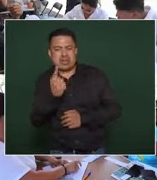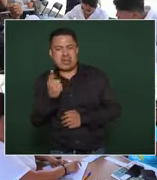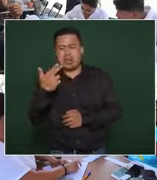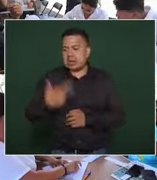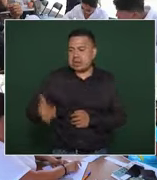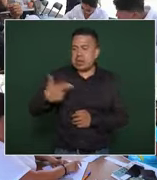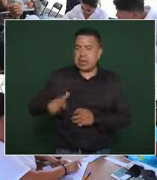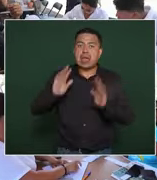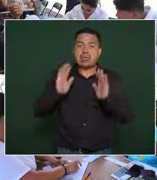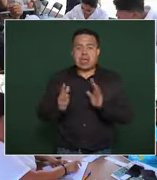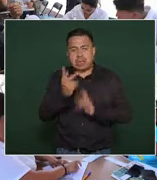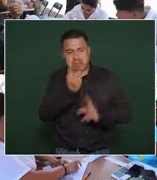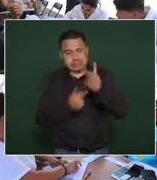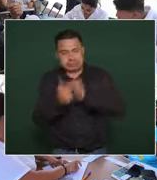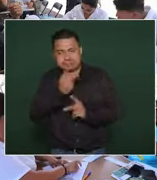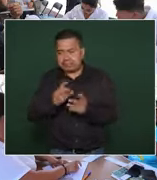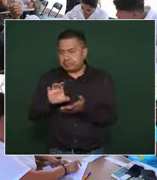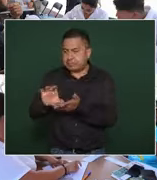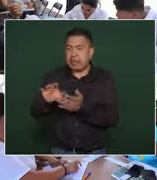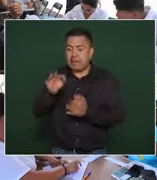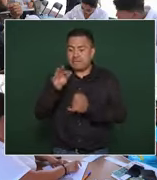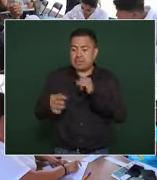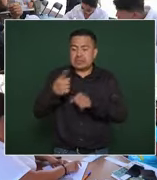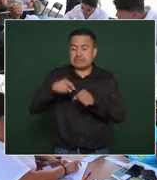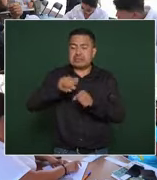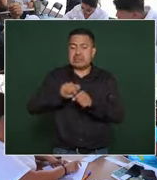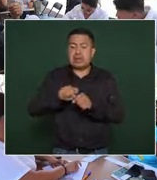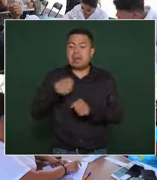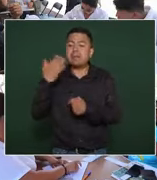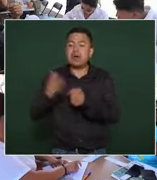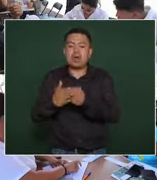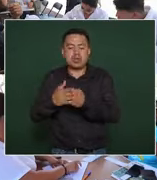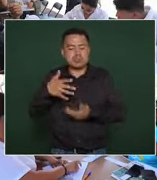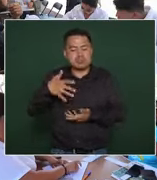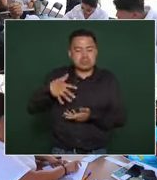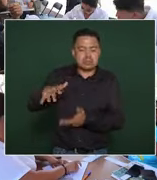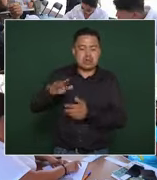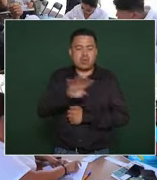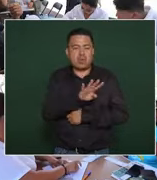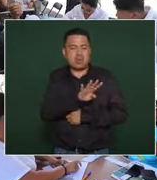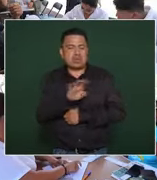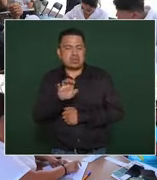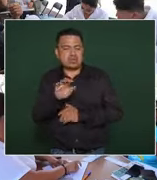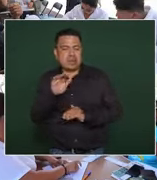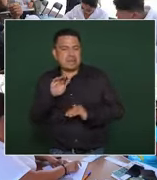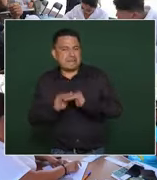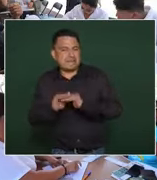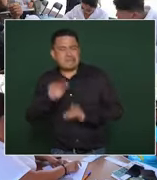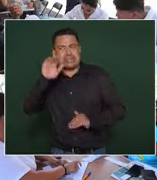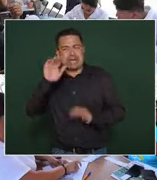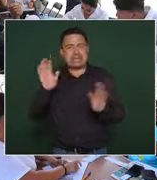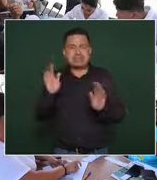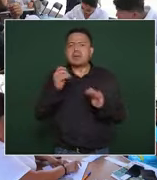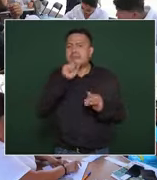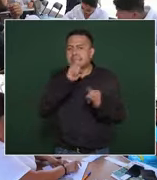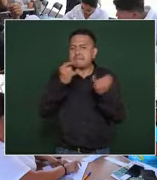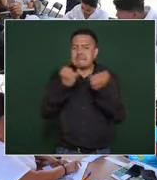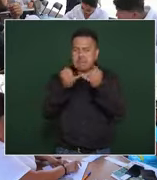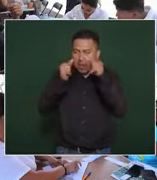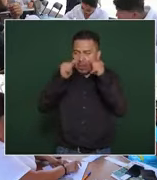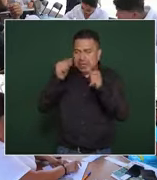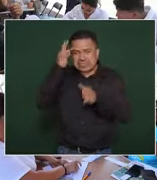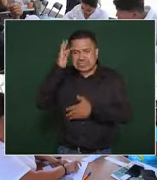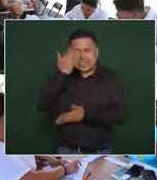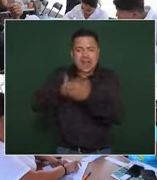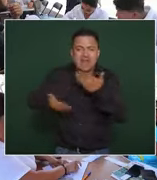ya también lo recibieron y hacia el fin de semana se entregarán cerca de 400 adicionales. También hemos atendido a